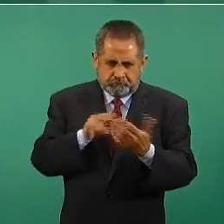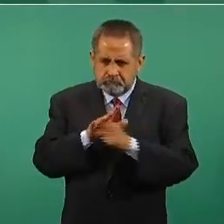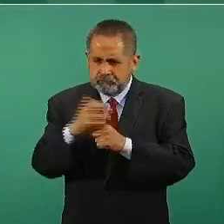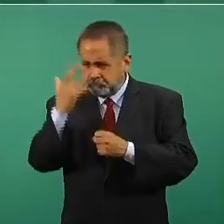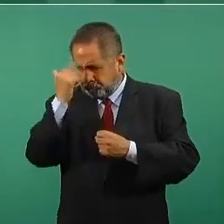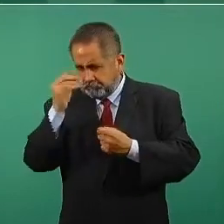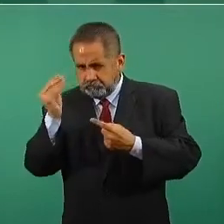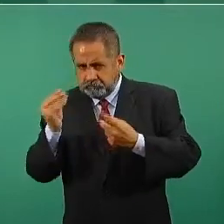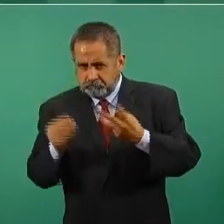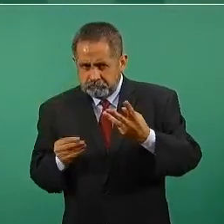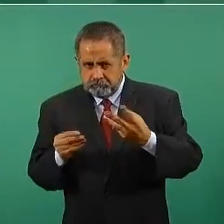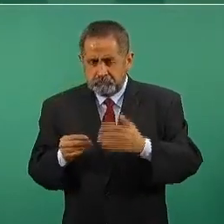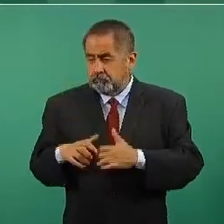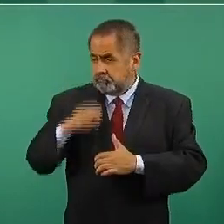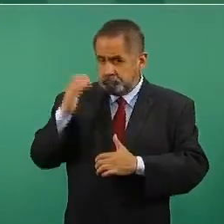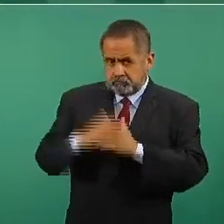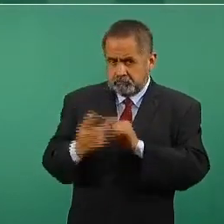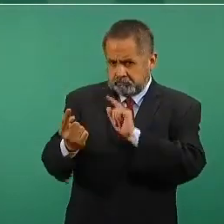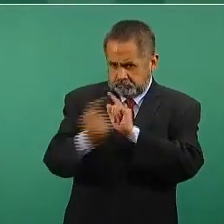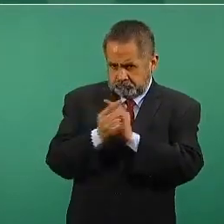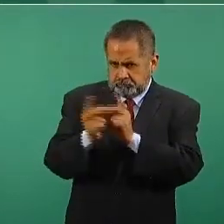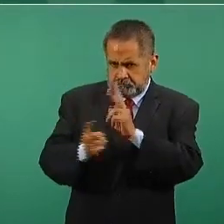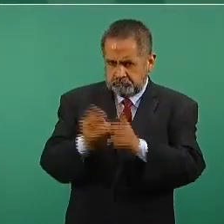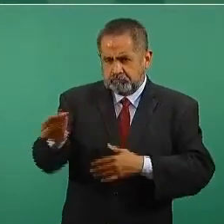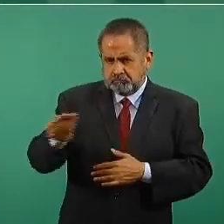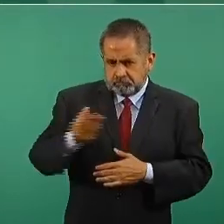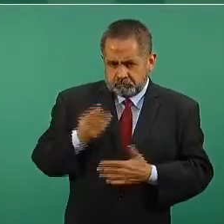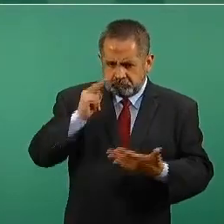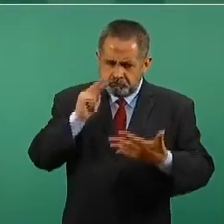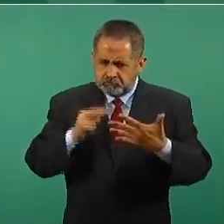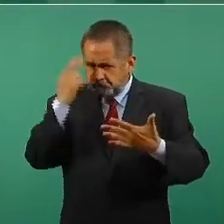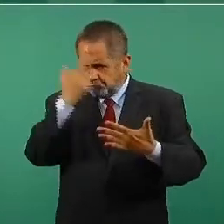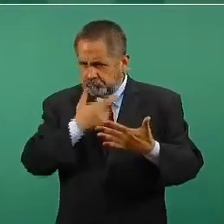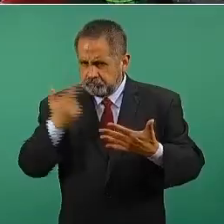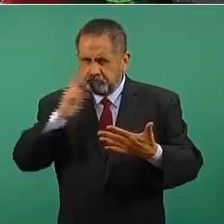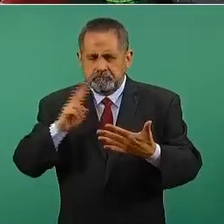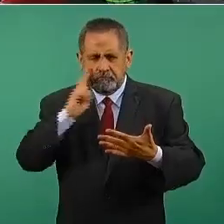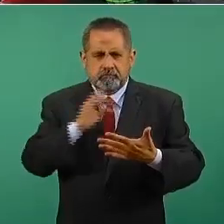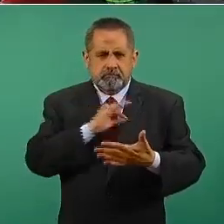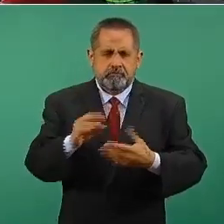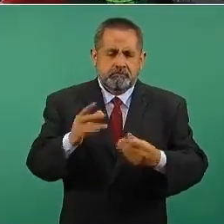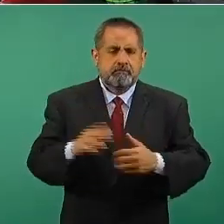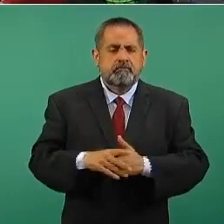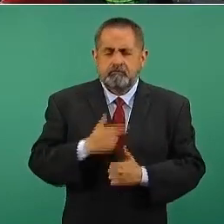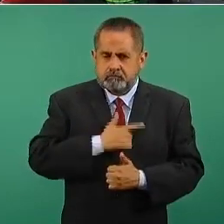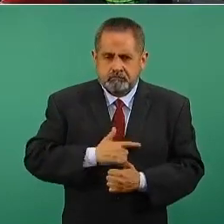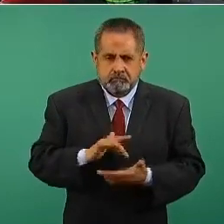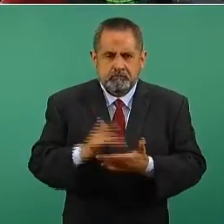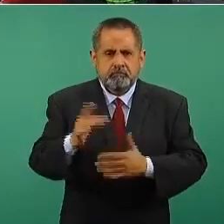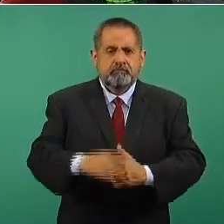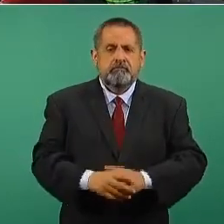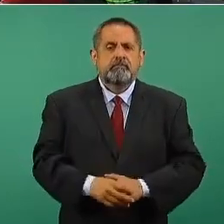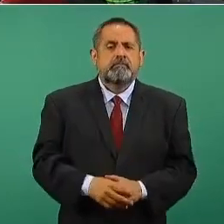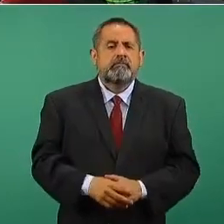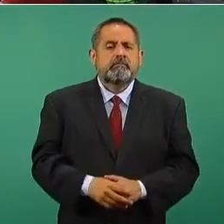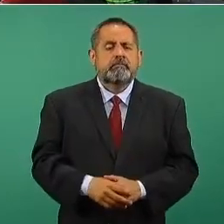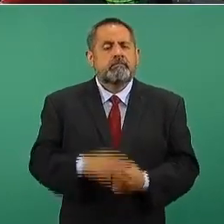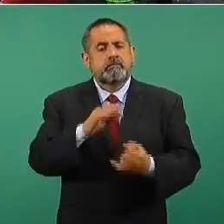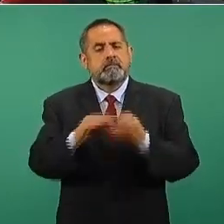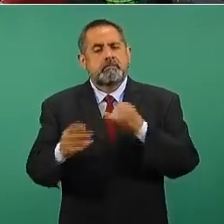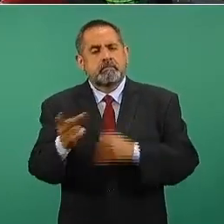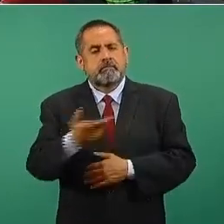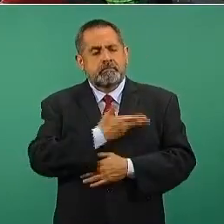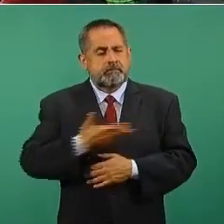argumentos. Ahora que concluya la conferencia, me los pasas y los revisamos. Claro que sí. Con mucho gusto. Y ya por último, presidente,